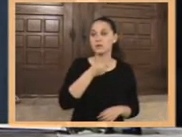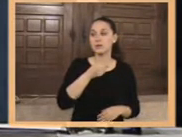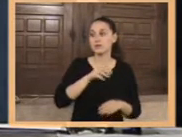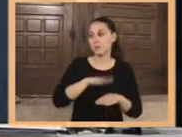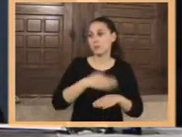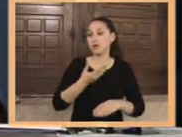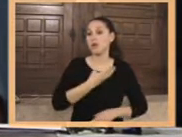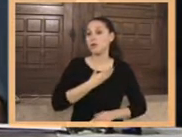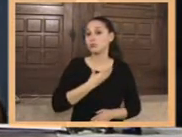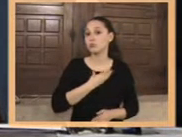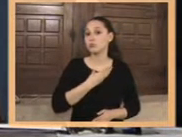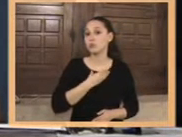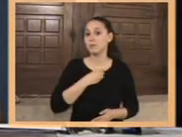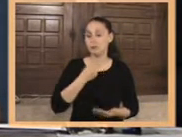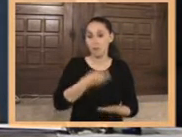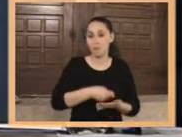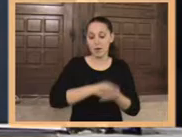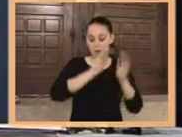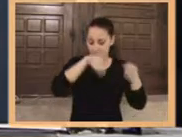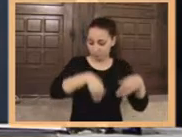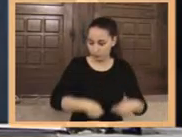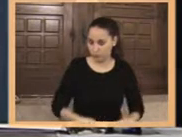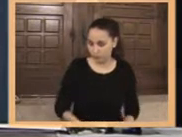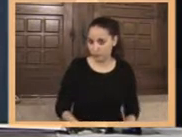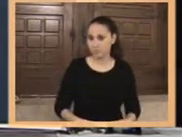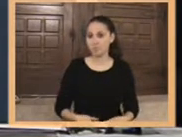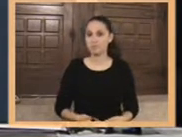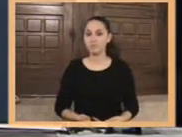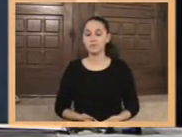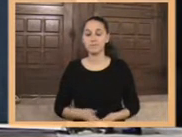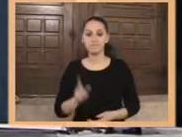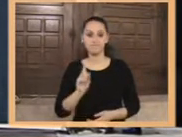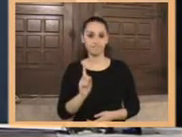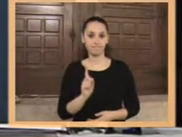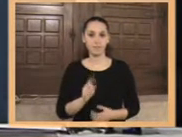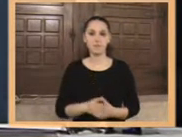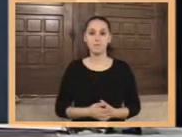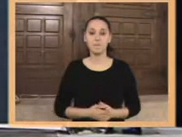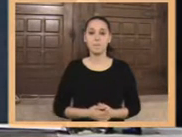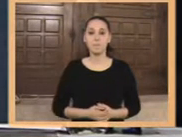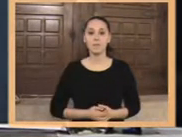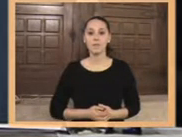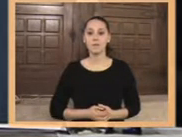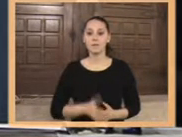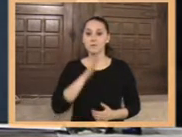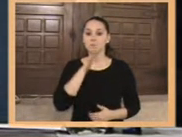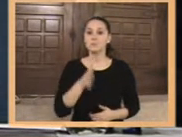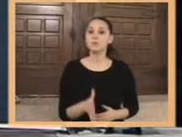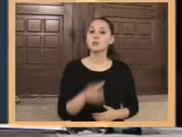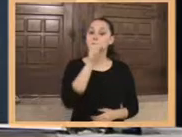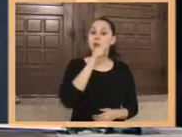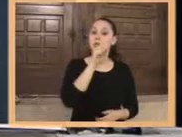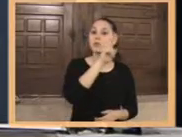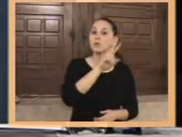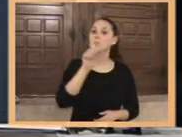la pretensión, lo que les correspondía por derecho. Por ello, en 2012, el Gobierno del